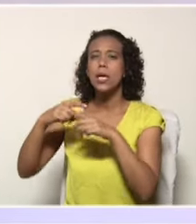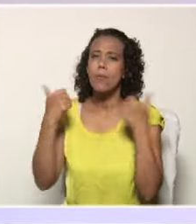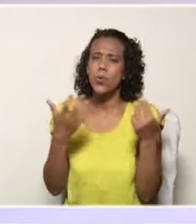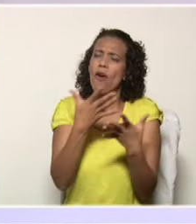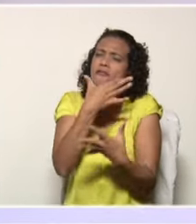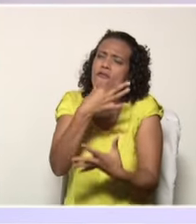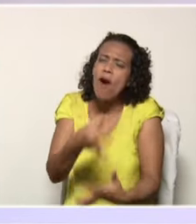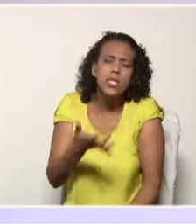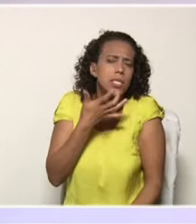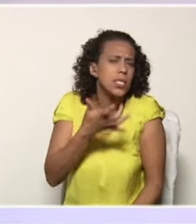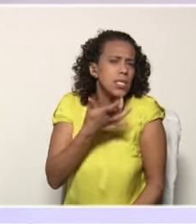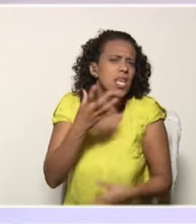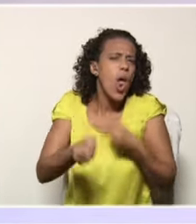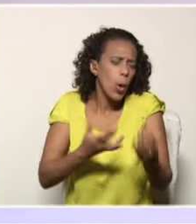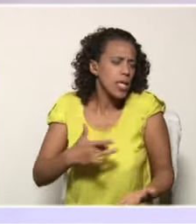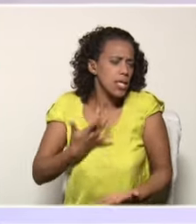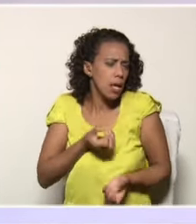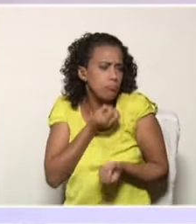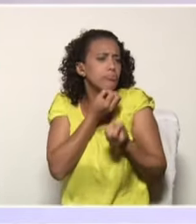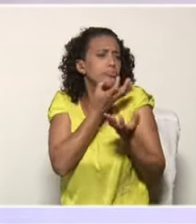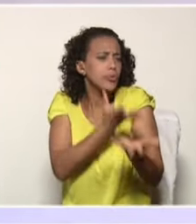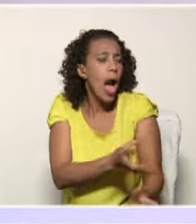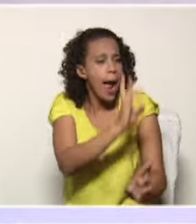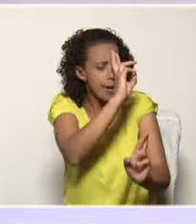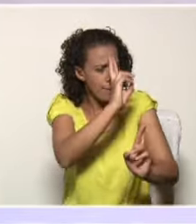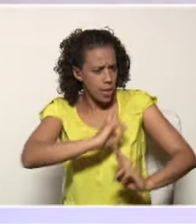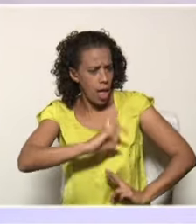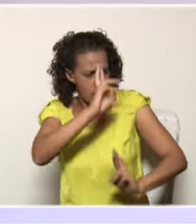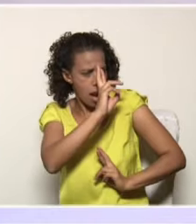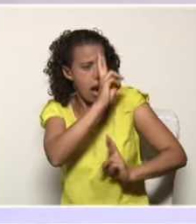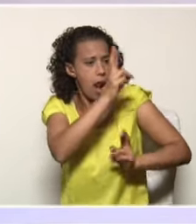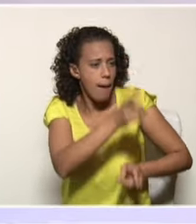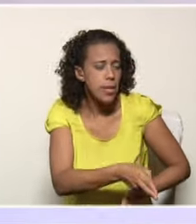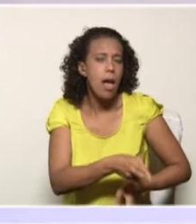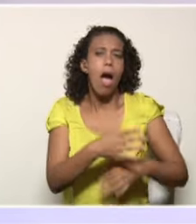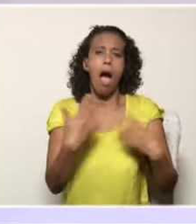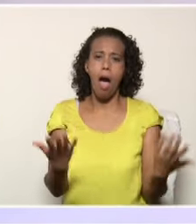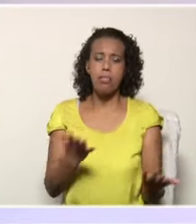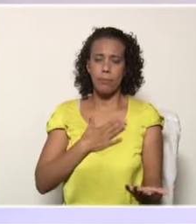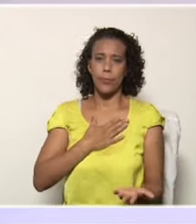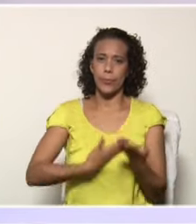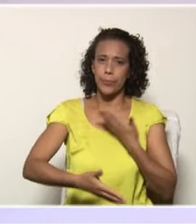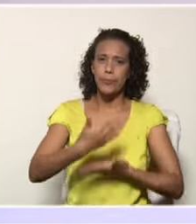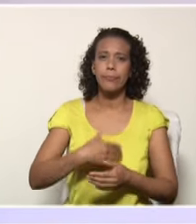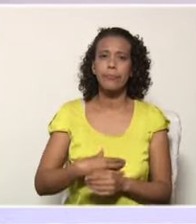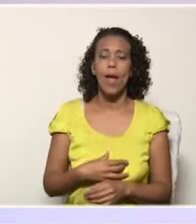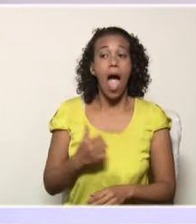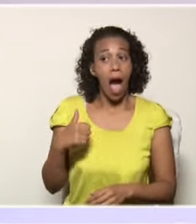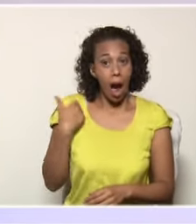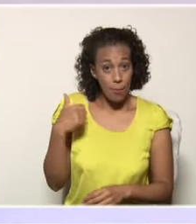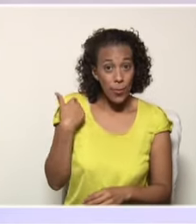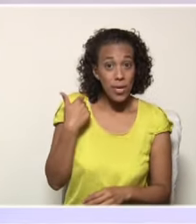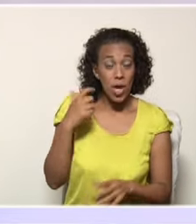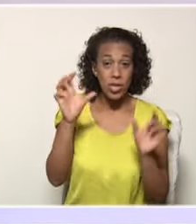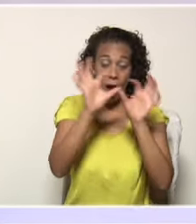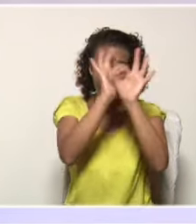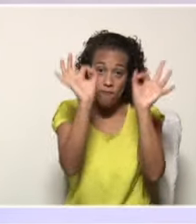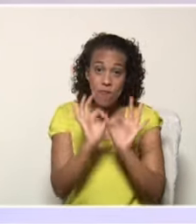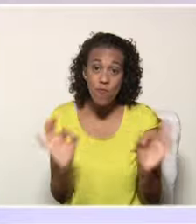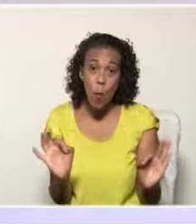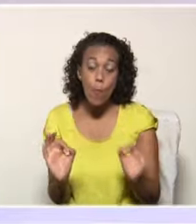sencilla y clara lo que sentimos, respetando al otro y respetando también mis procesos. Y a propósito de los sistemas